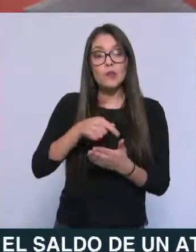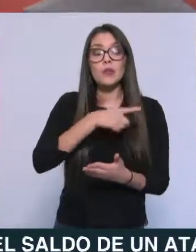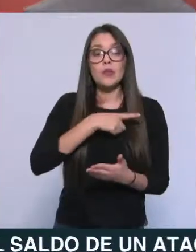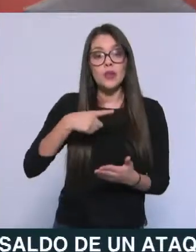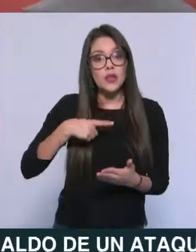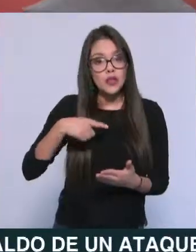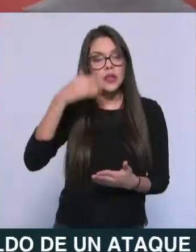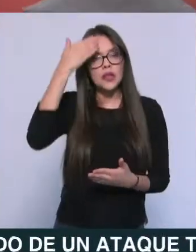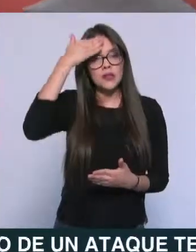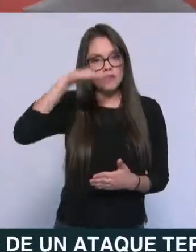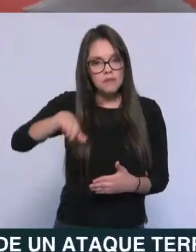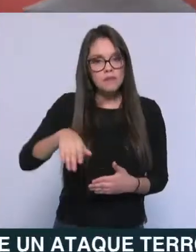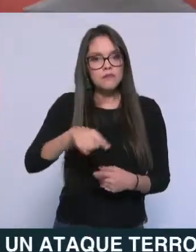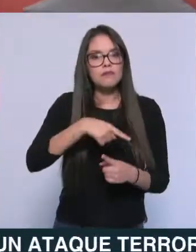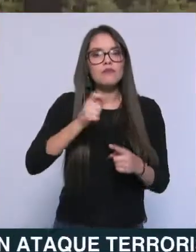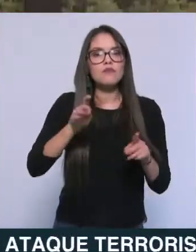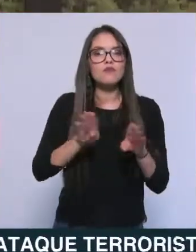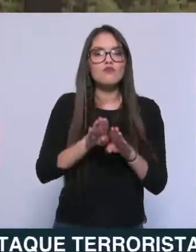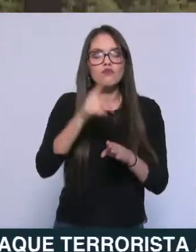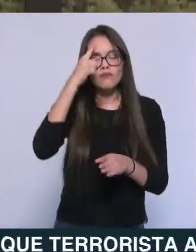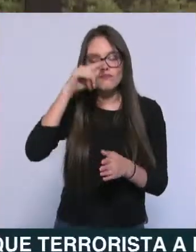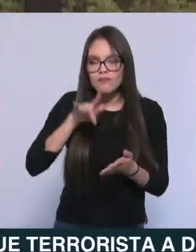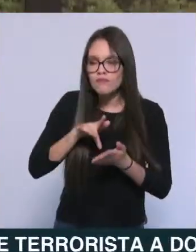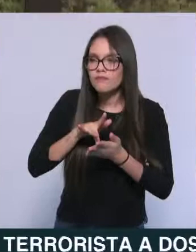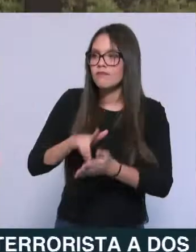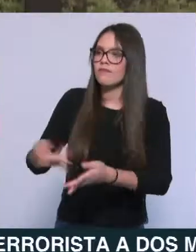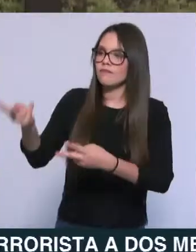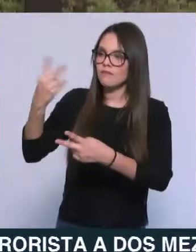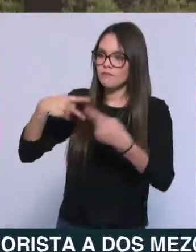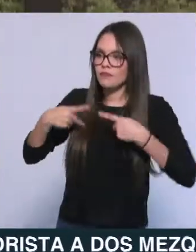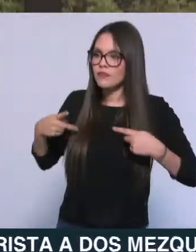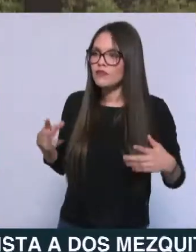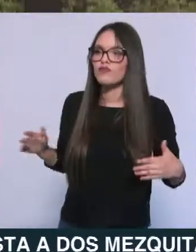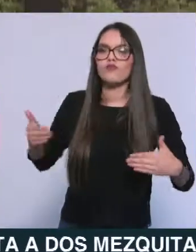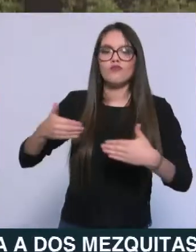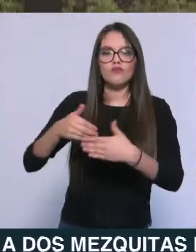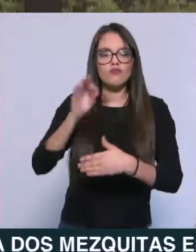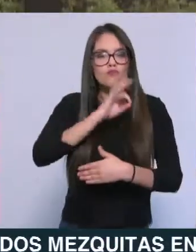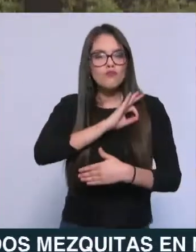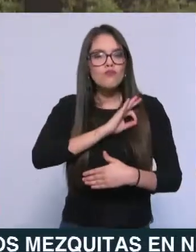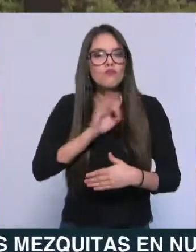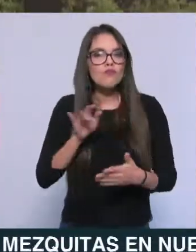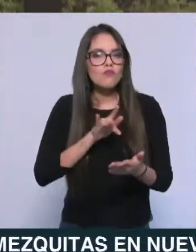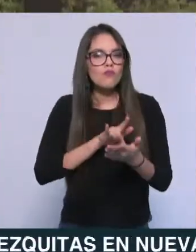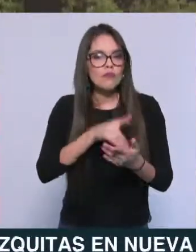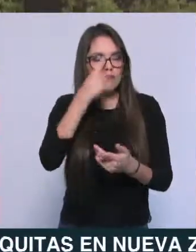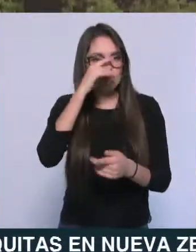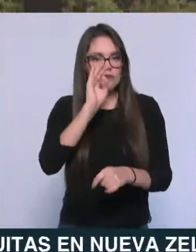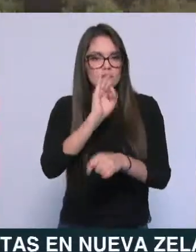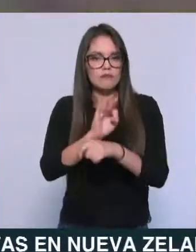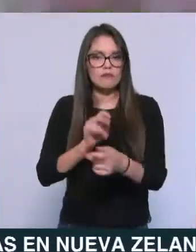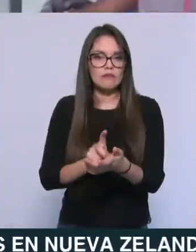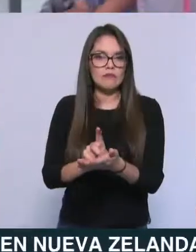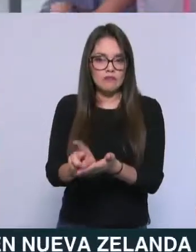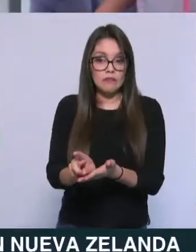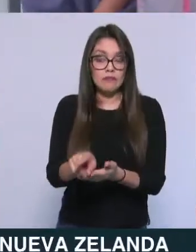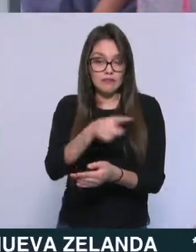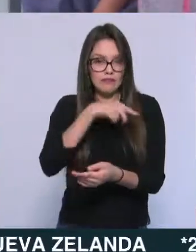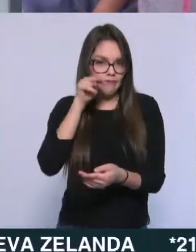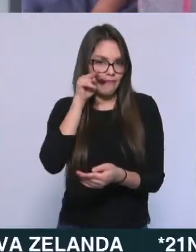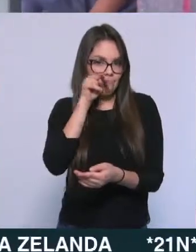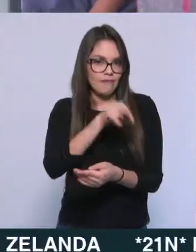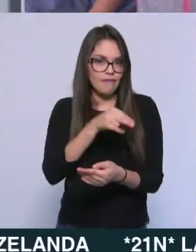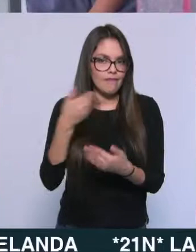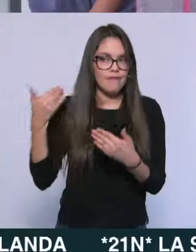amiga, ¿no? Y una ciudad hermana que acobije los derechos humanos, y desde el 2018 a finales lo vimos. O sea, vimos